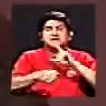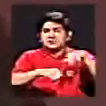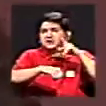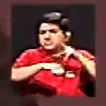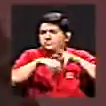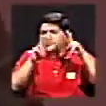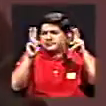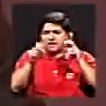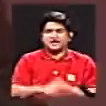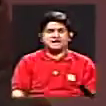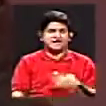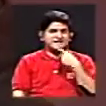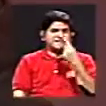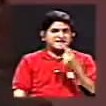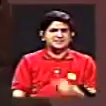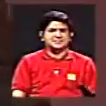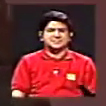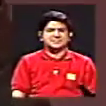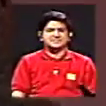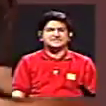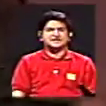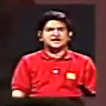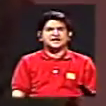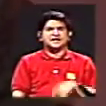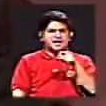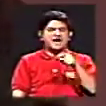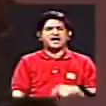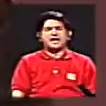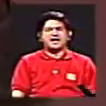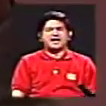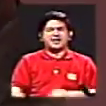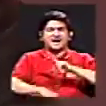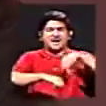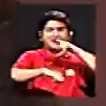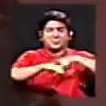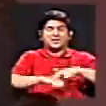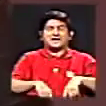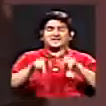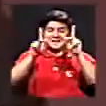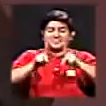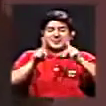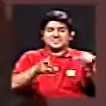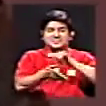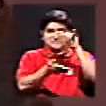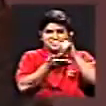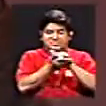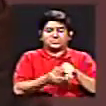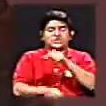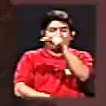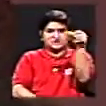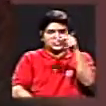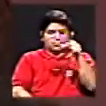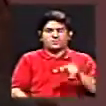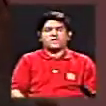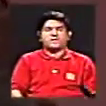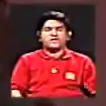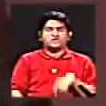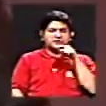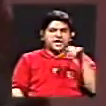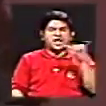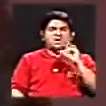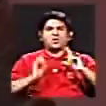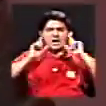vez podría decirse que la culpa es de la naturaleza, del ser josefino, ¿verdad? Uh-huh. Que utilizan nuestros ríos como basureros, y que